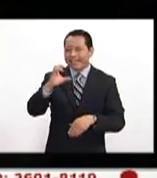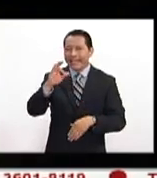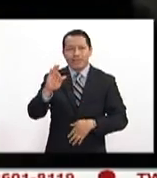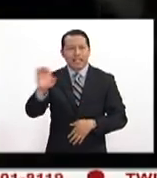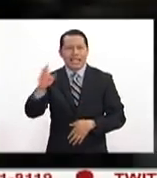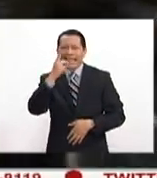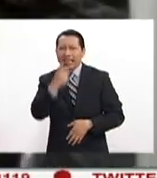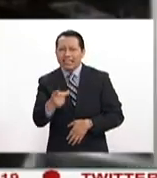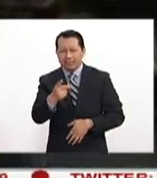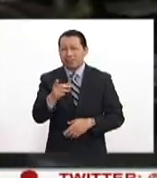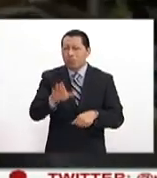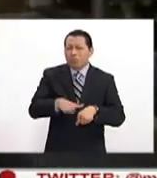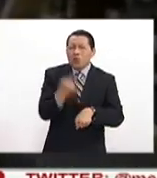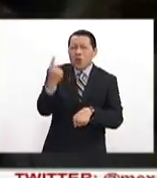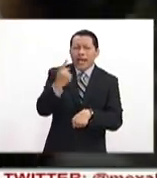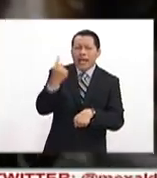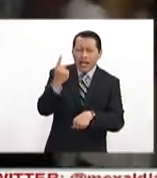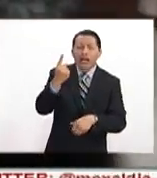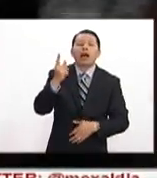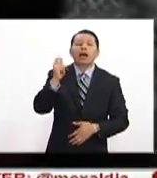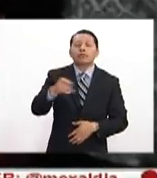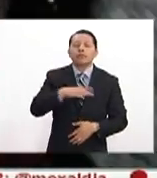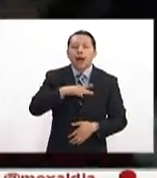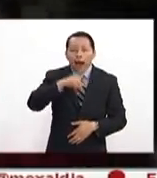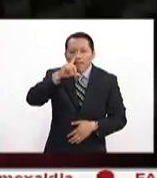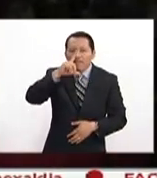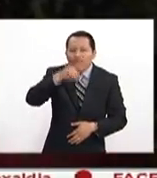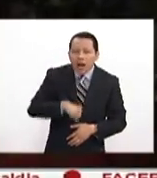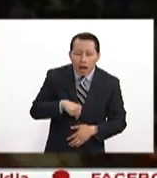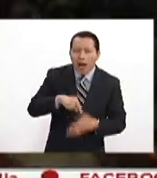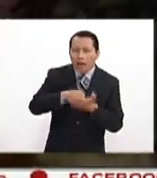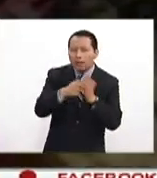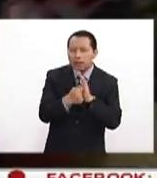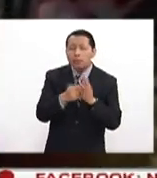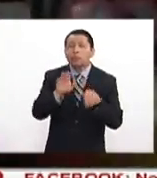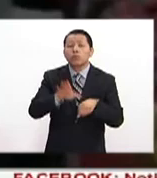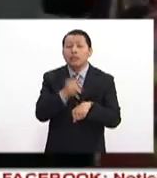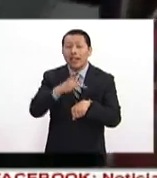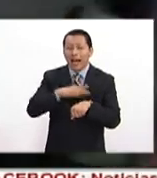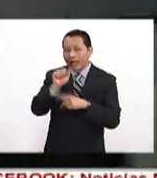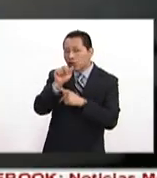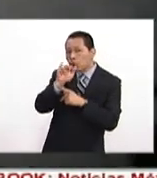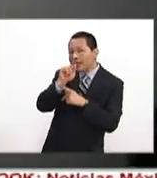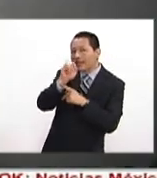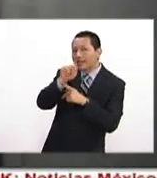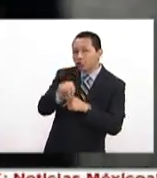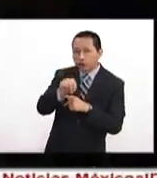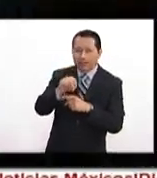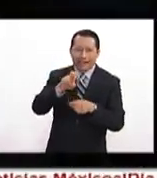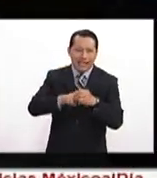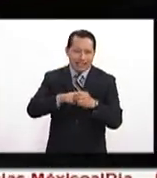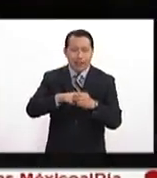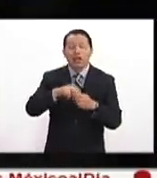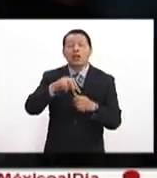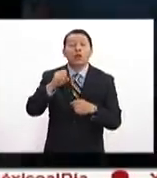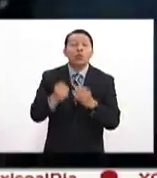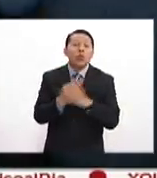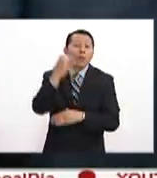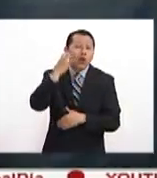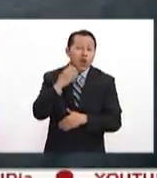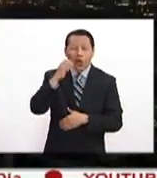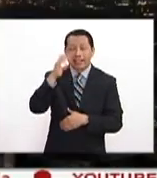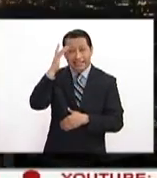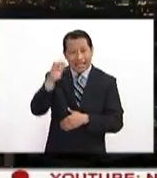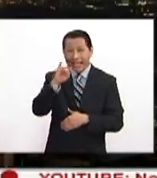la suspensión de la luz se debió a una falla técnica en la operación de la subestación de San Jerónimo en Nuevo León, cerca de